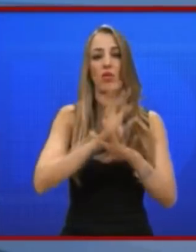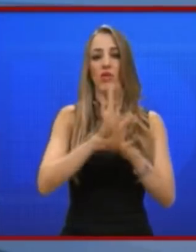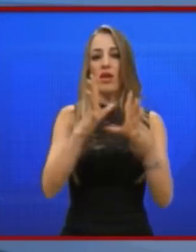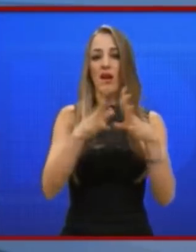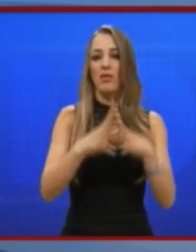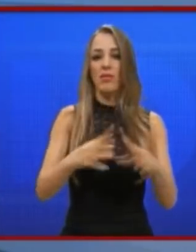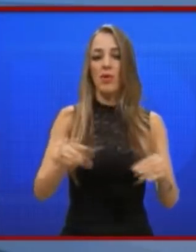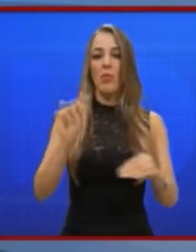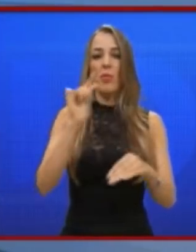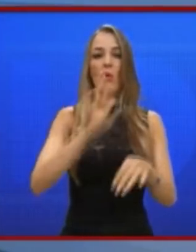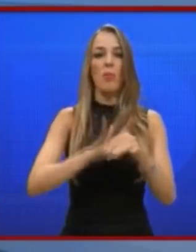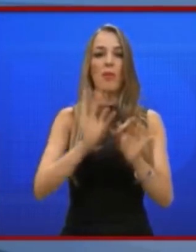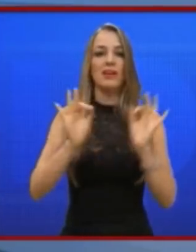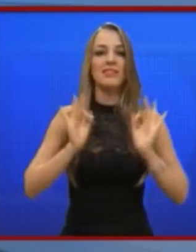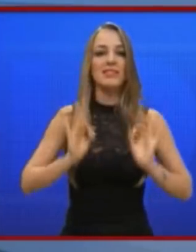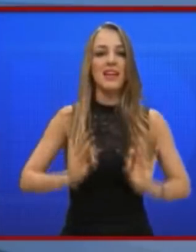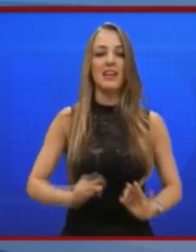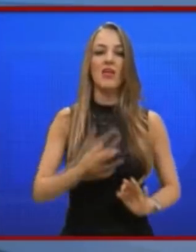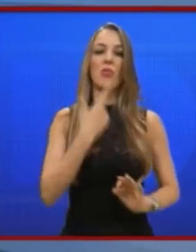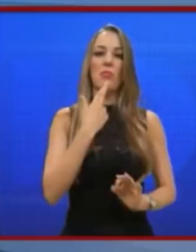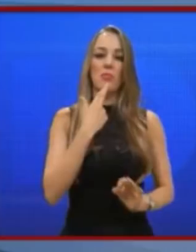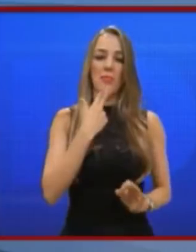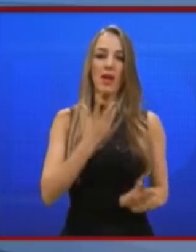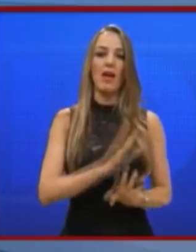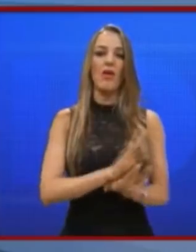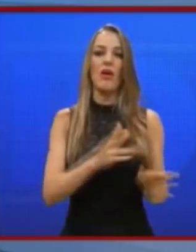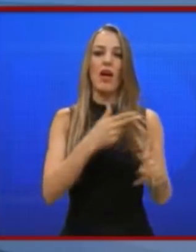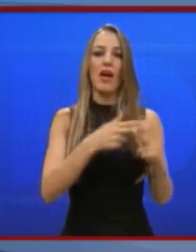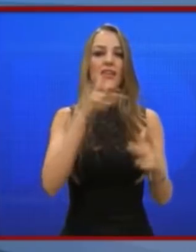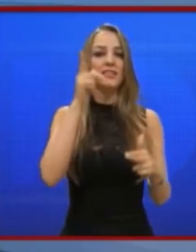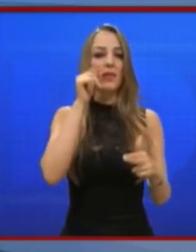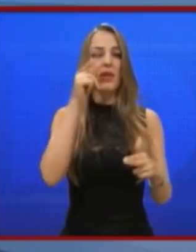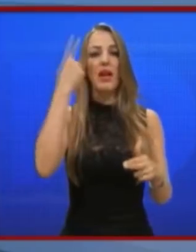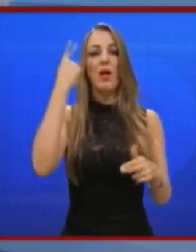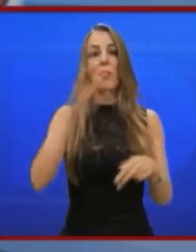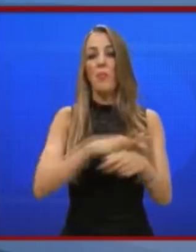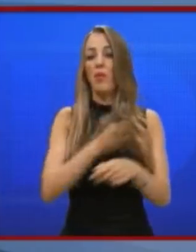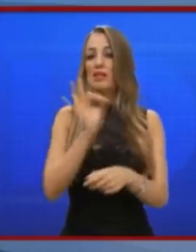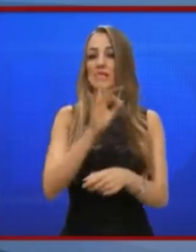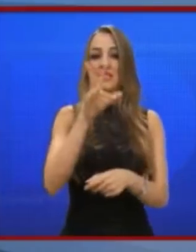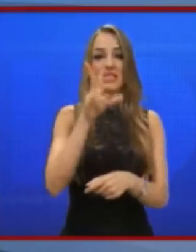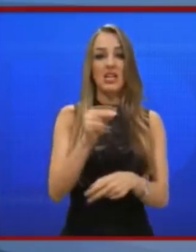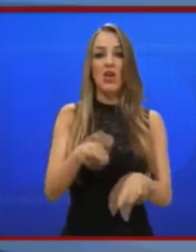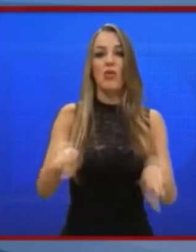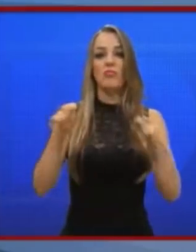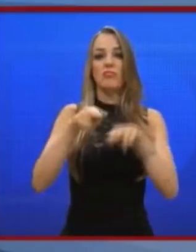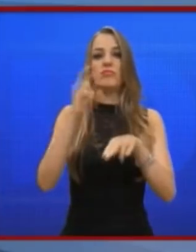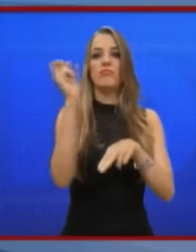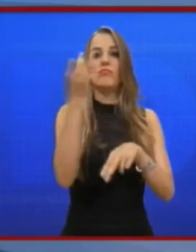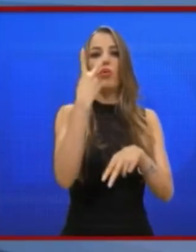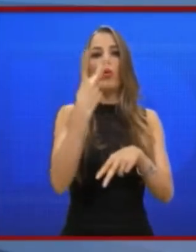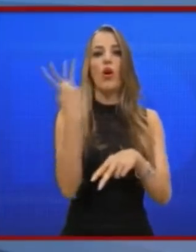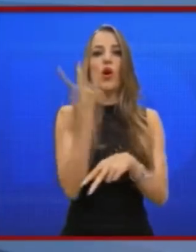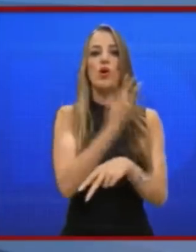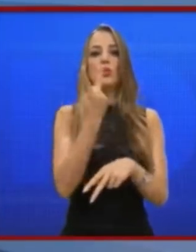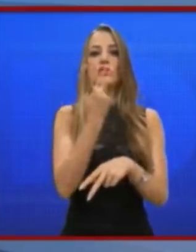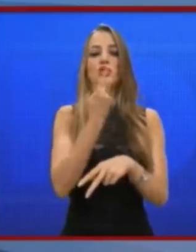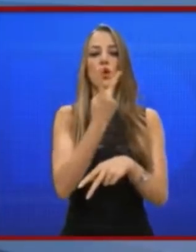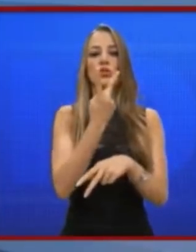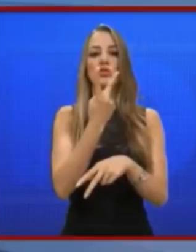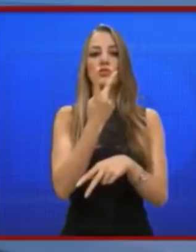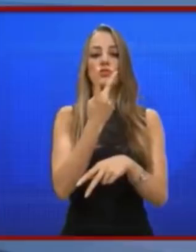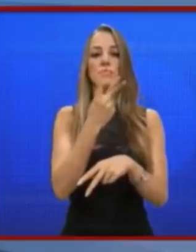poquito más frescos para no tener que dormir entrincherado y con el enemigo a un lado. Y al día